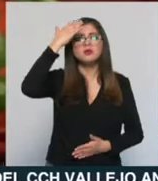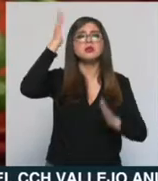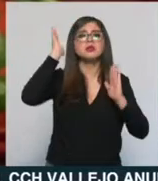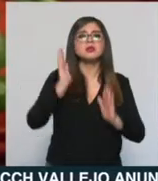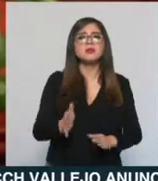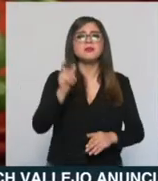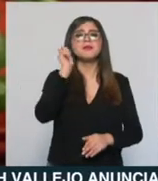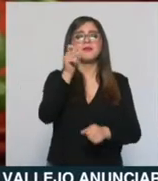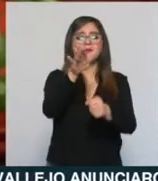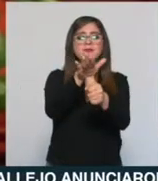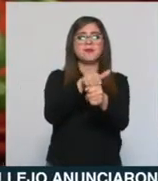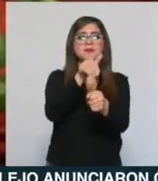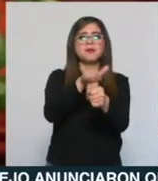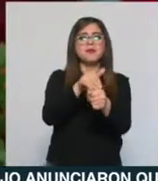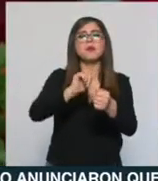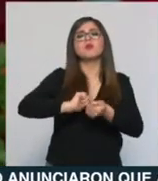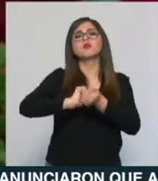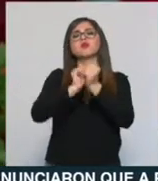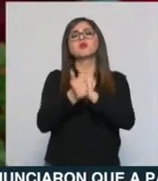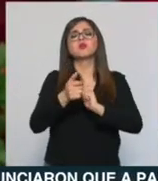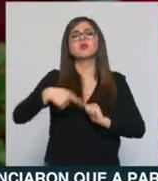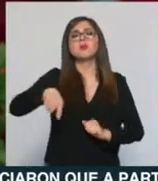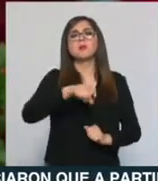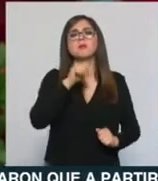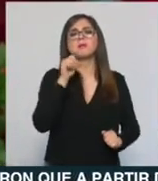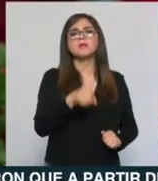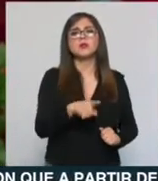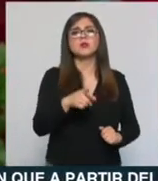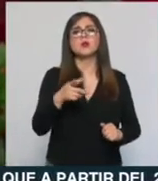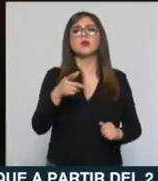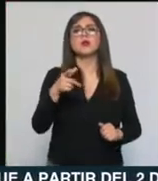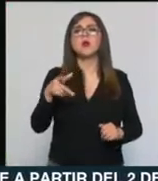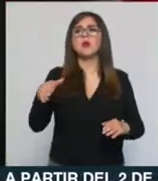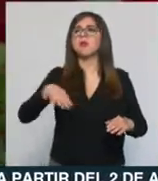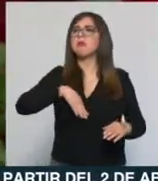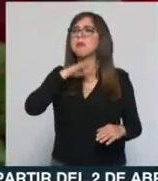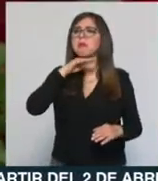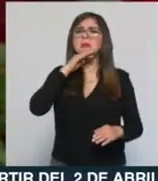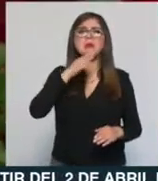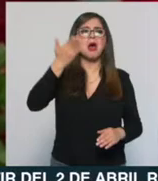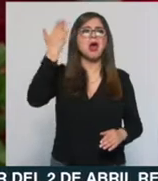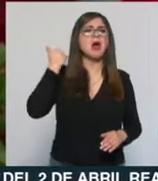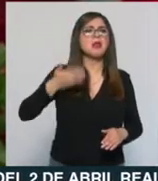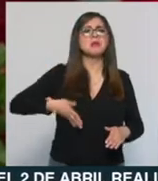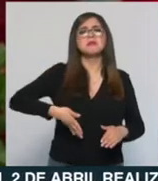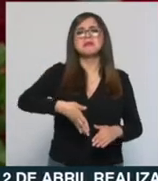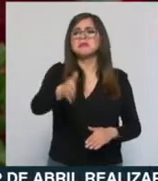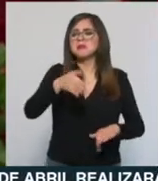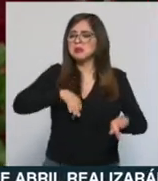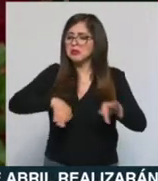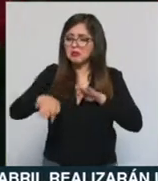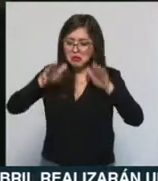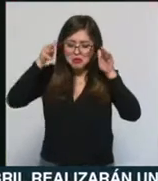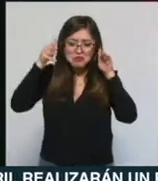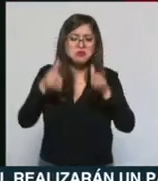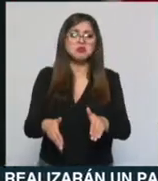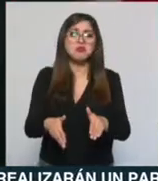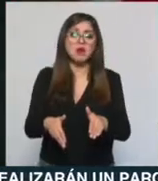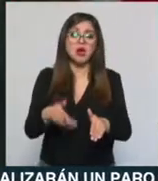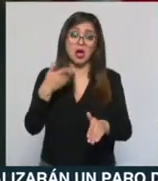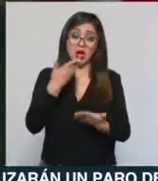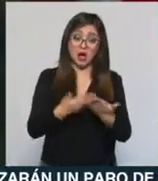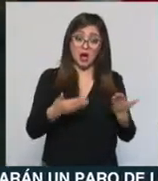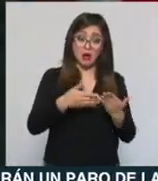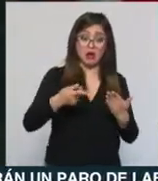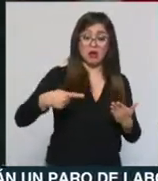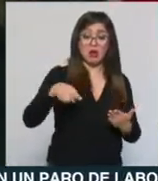verbalizamos el acoso porque era como un mito, como algo que estaba muy oscuro en los pasillos de las redacciones y pues ahora hay